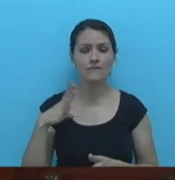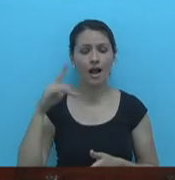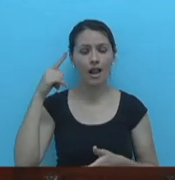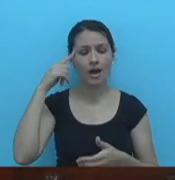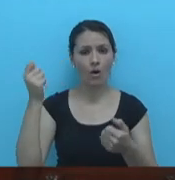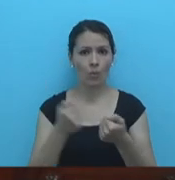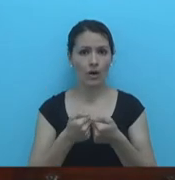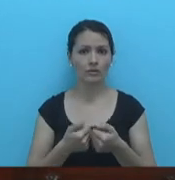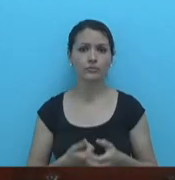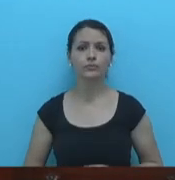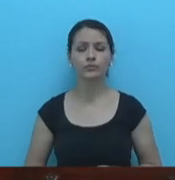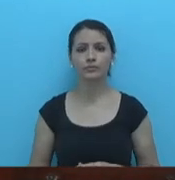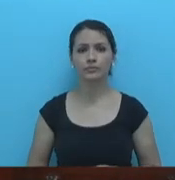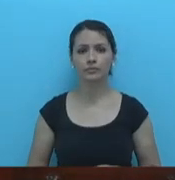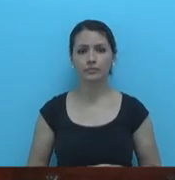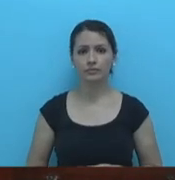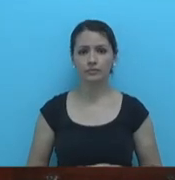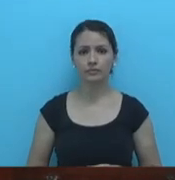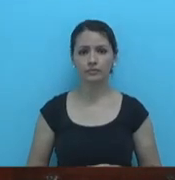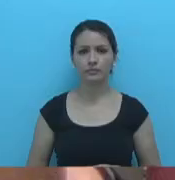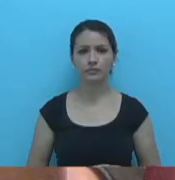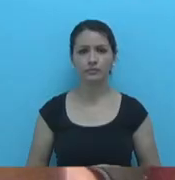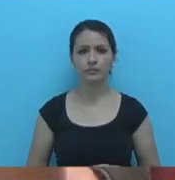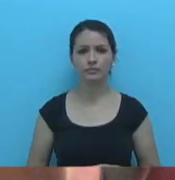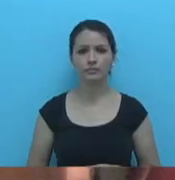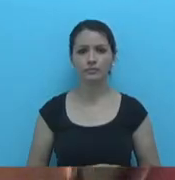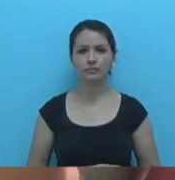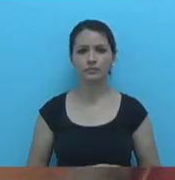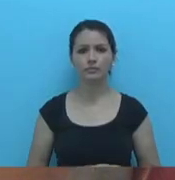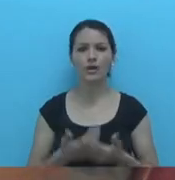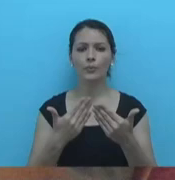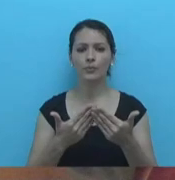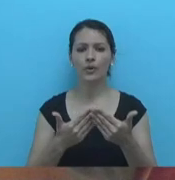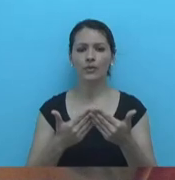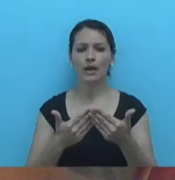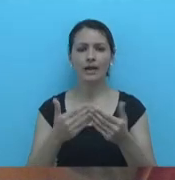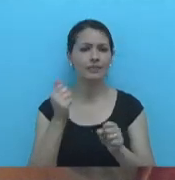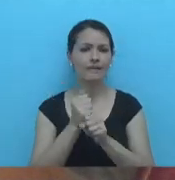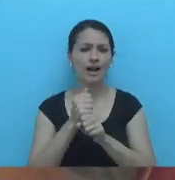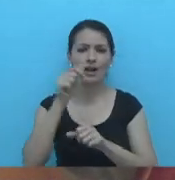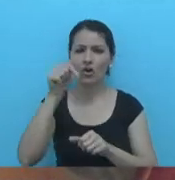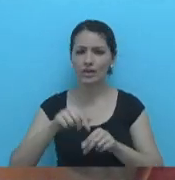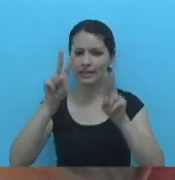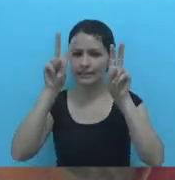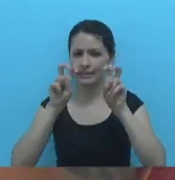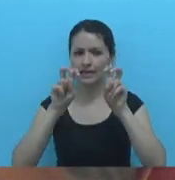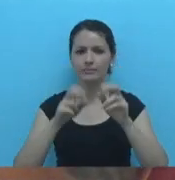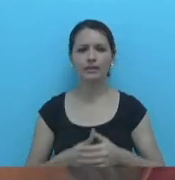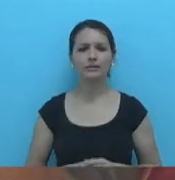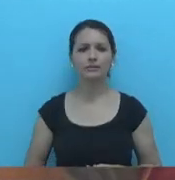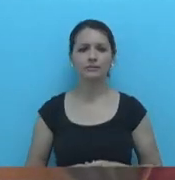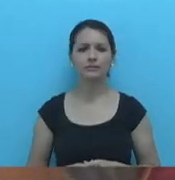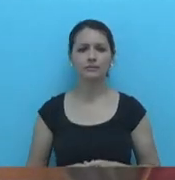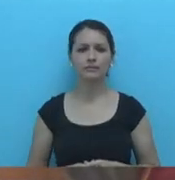comisión. Diputado Ejiman, tiene uso de la palabra. Sí, señor presidente, para solicitar, puede tratarse sobre tablas este proyecto,